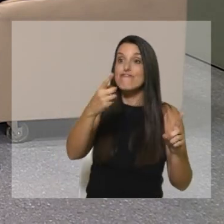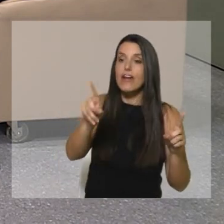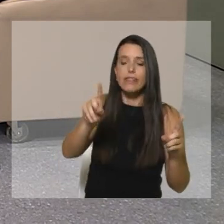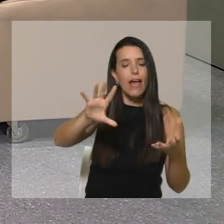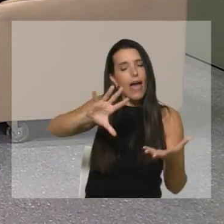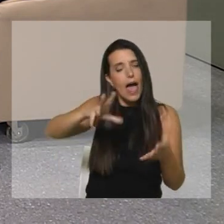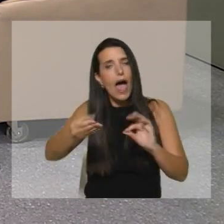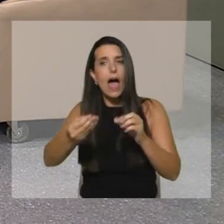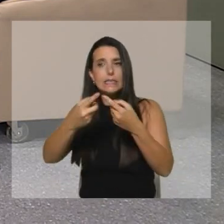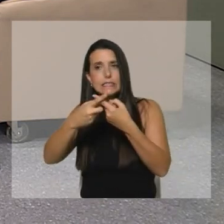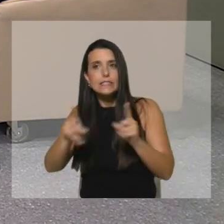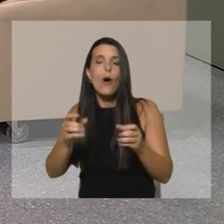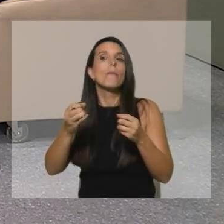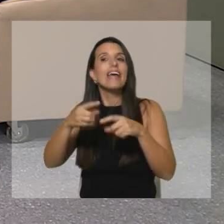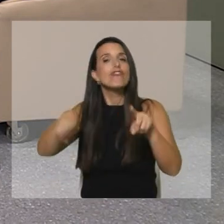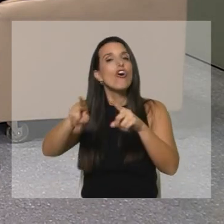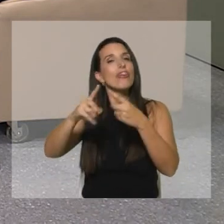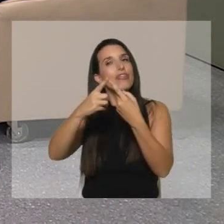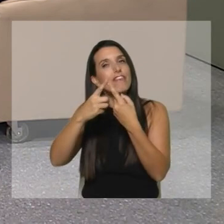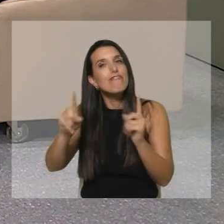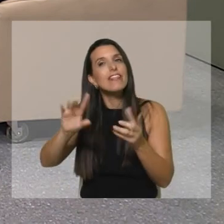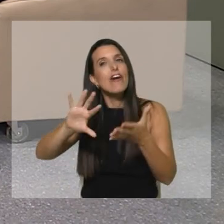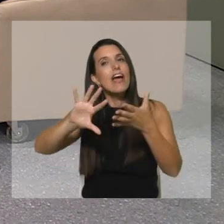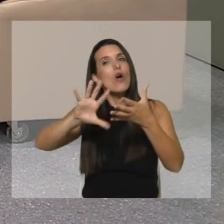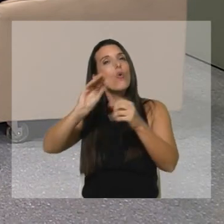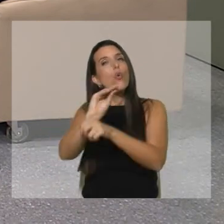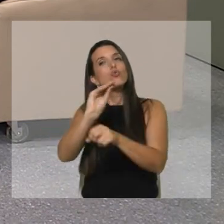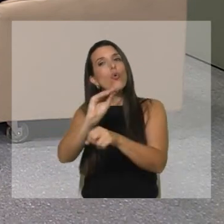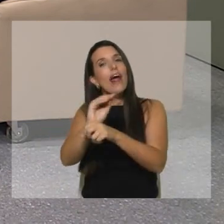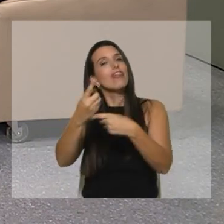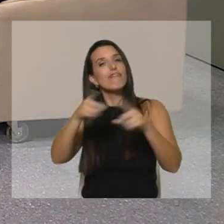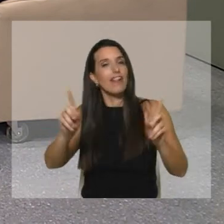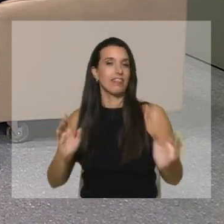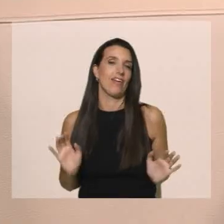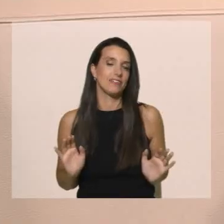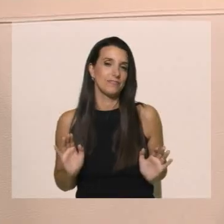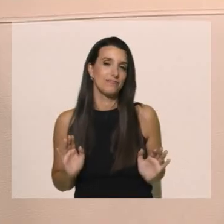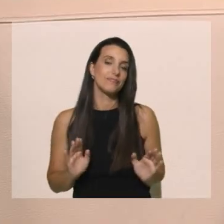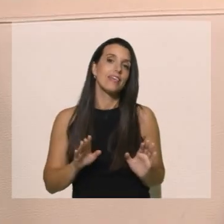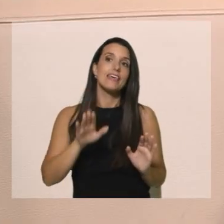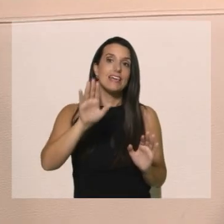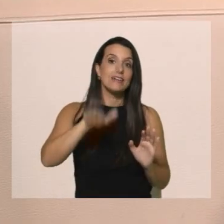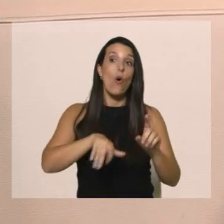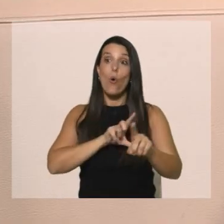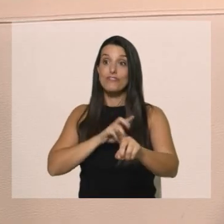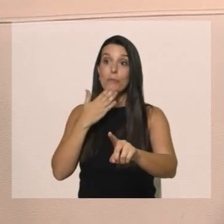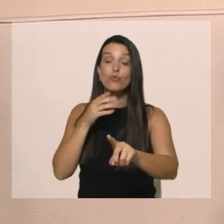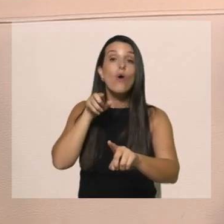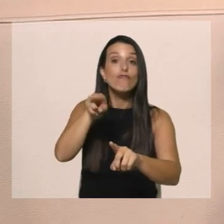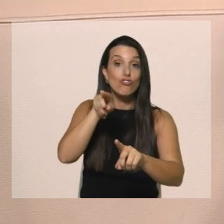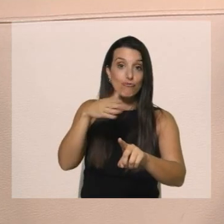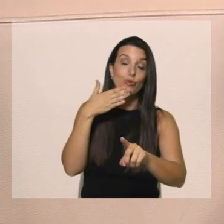otro lado, porque ellos tienen otros códigos, otra cultura totalmente distinta. Luis, ¿cómo fue para